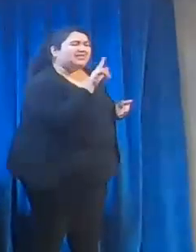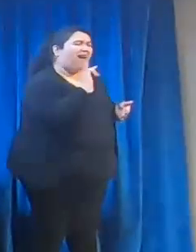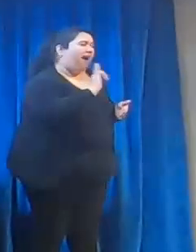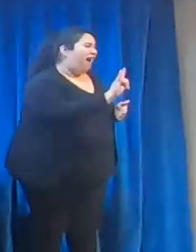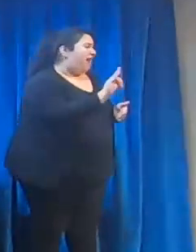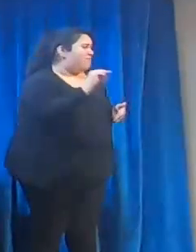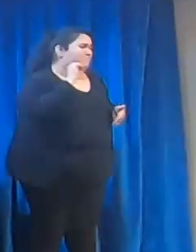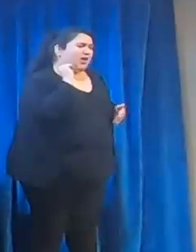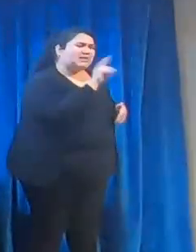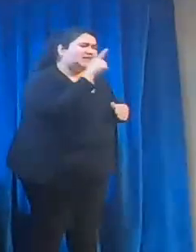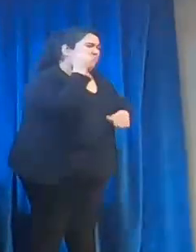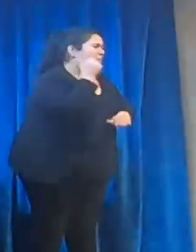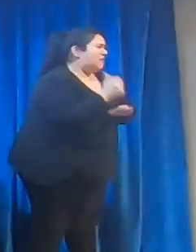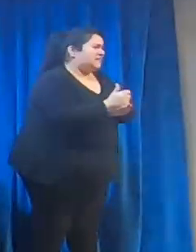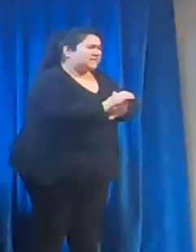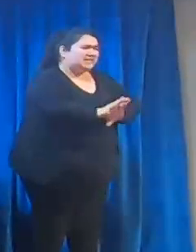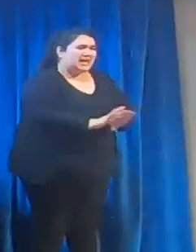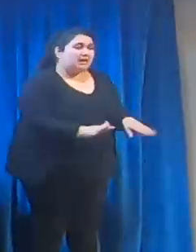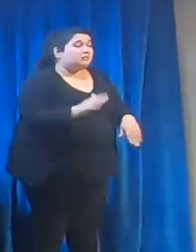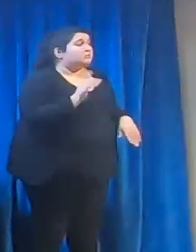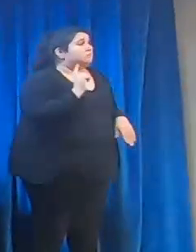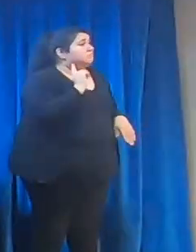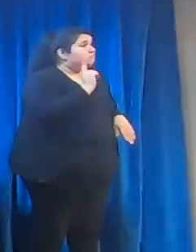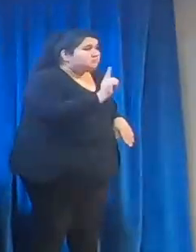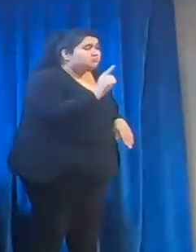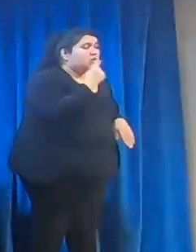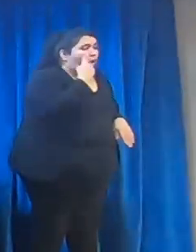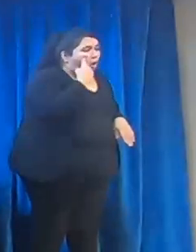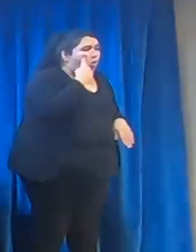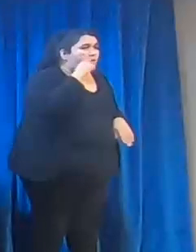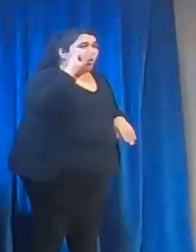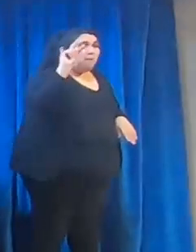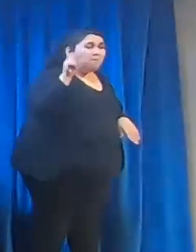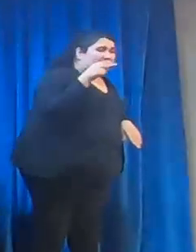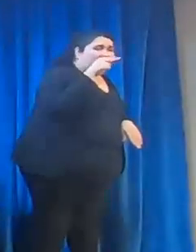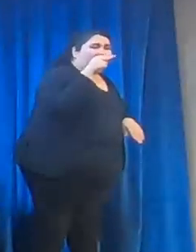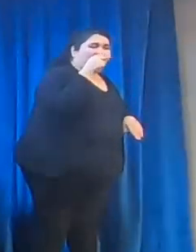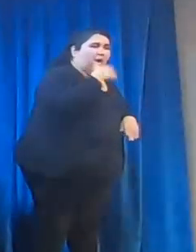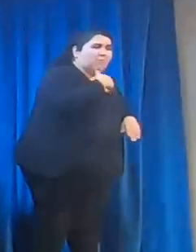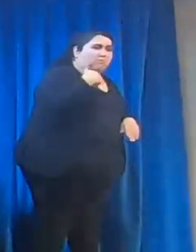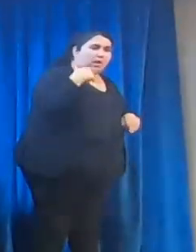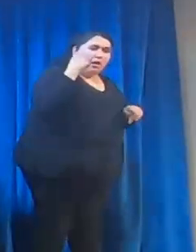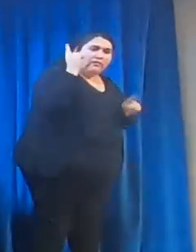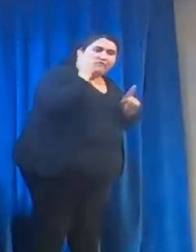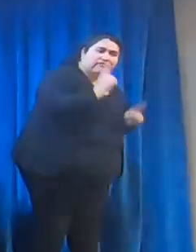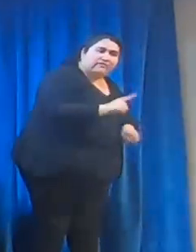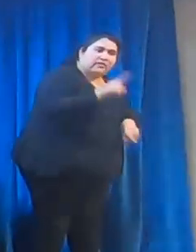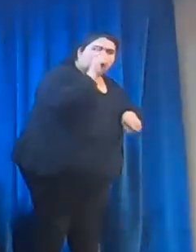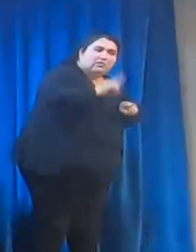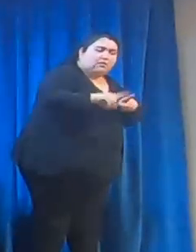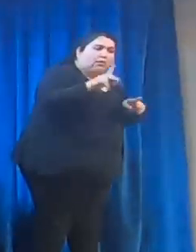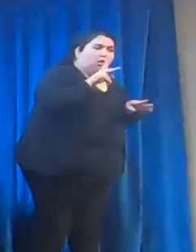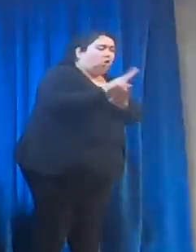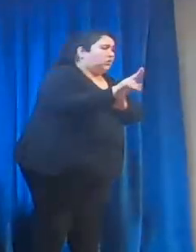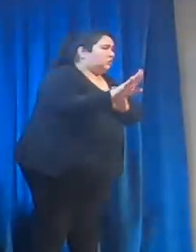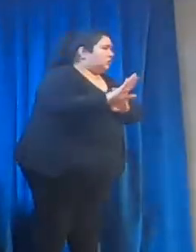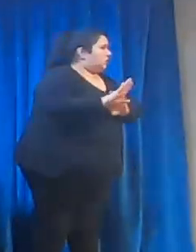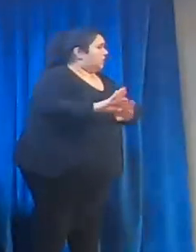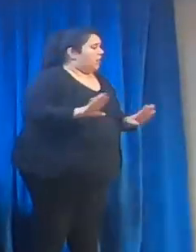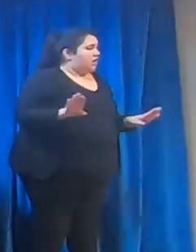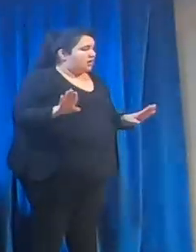presente, olvidándose de que el chico en la escuela tiene que cortar con la mirada de la mamá, no estar todo el tiempo, ¿no? Entonces quiero estar